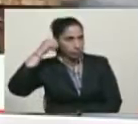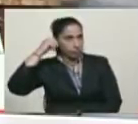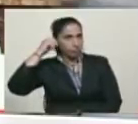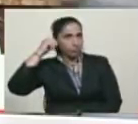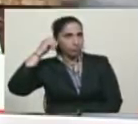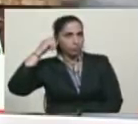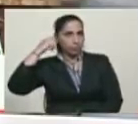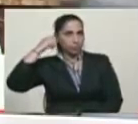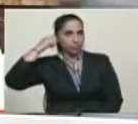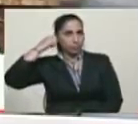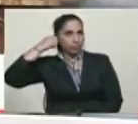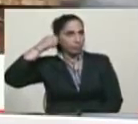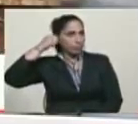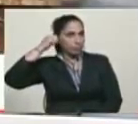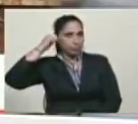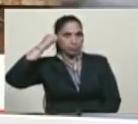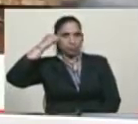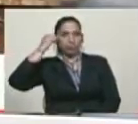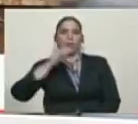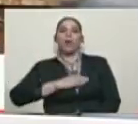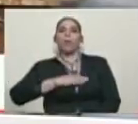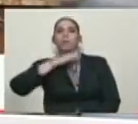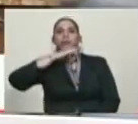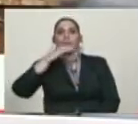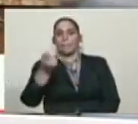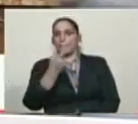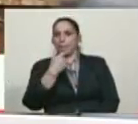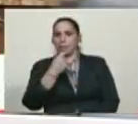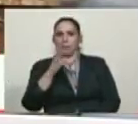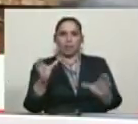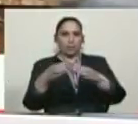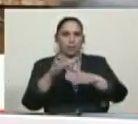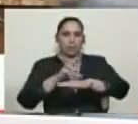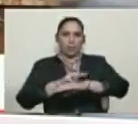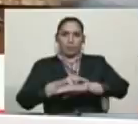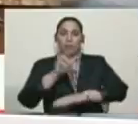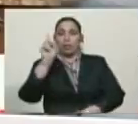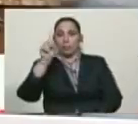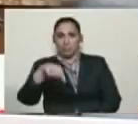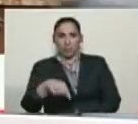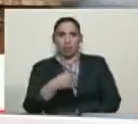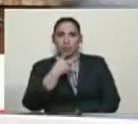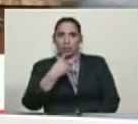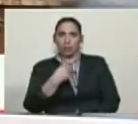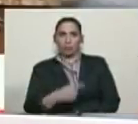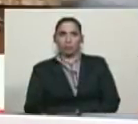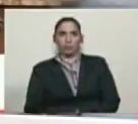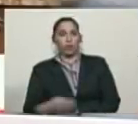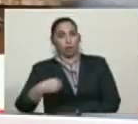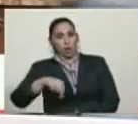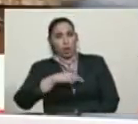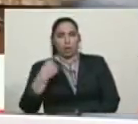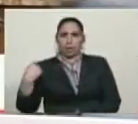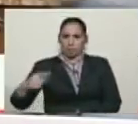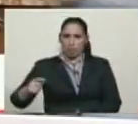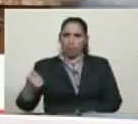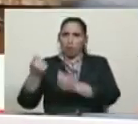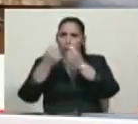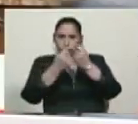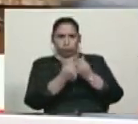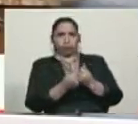abastecimiento de las medicinas y los equipos médicos pero también se le dijo que nosotros tenemos los recursos